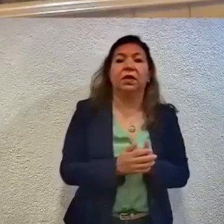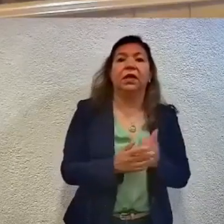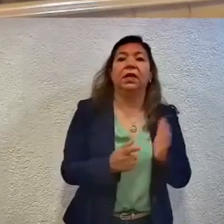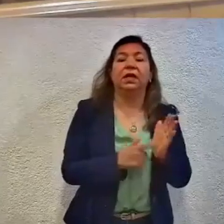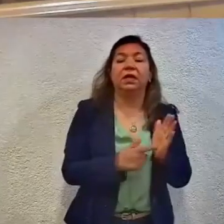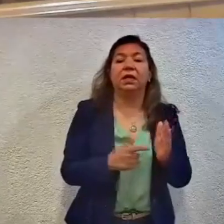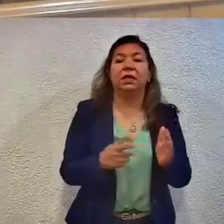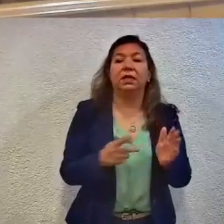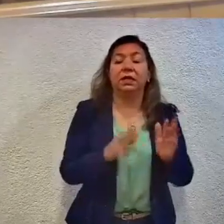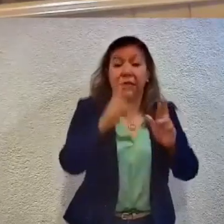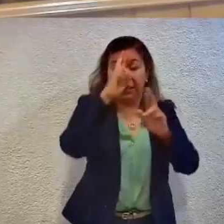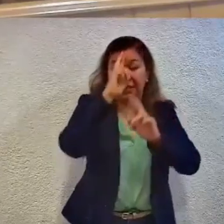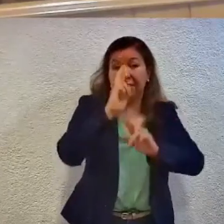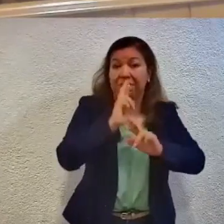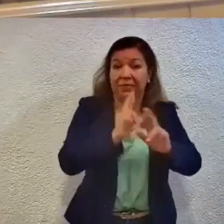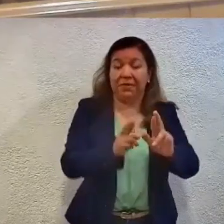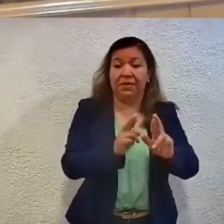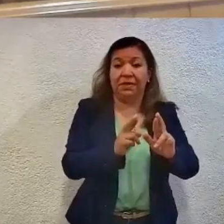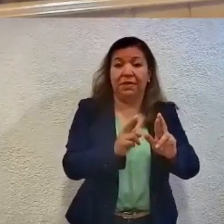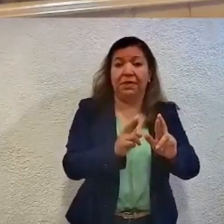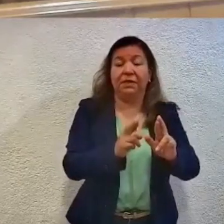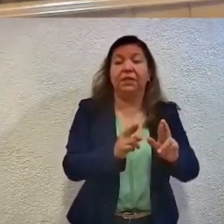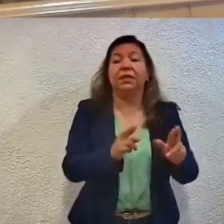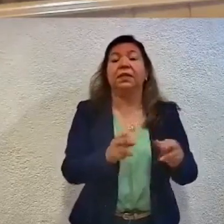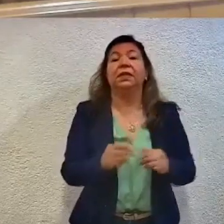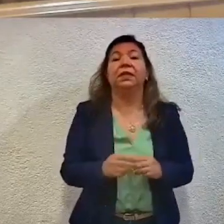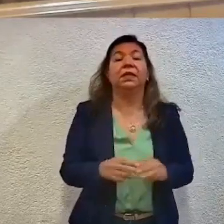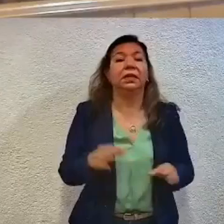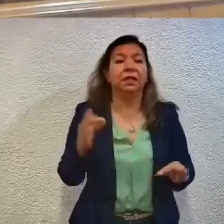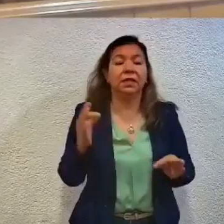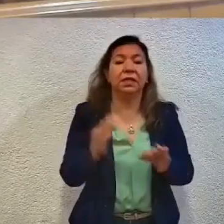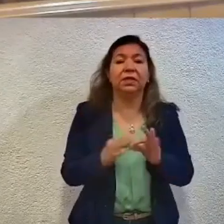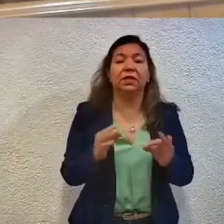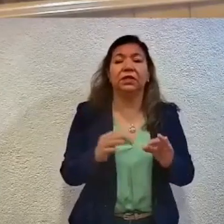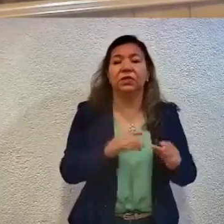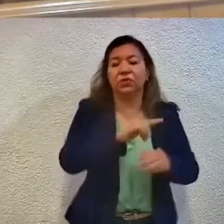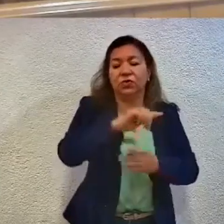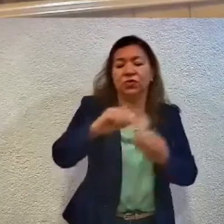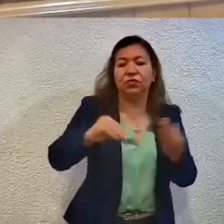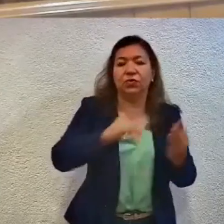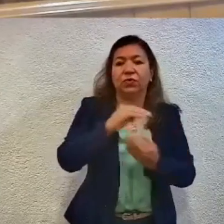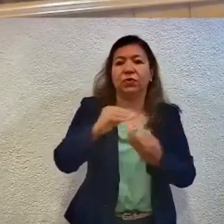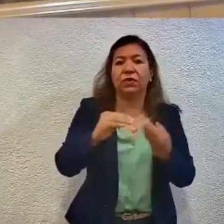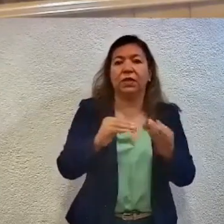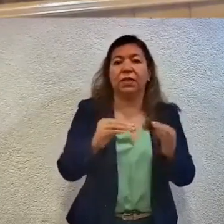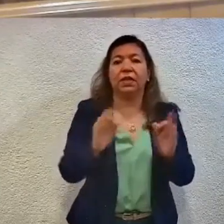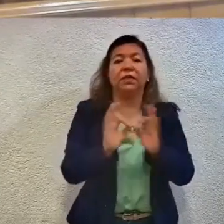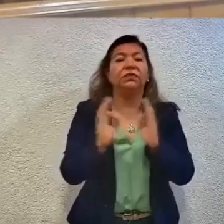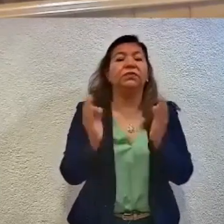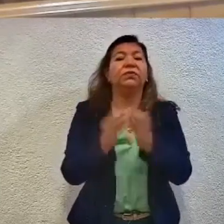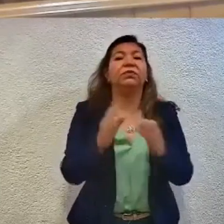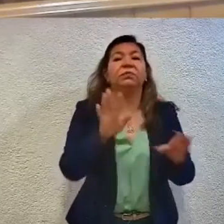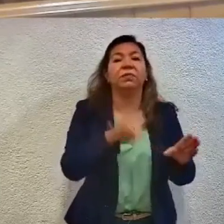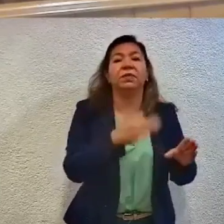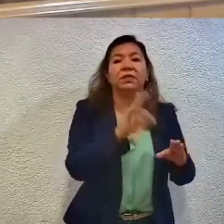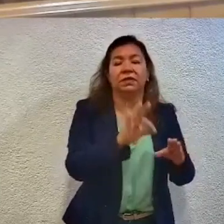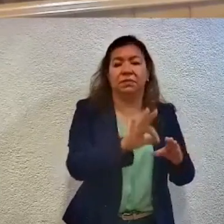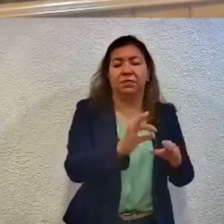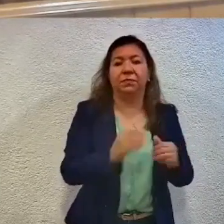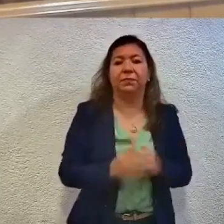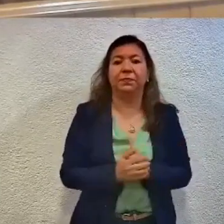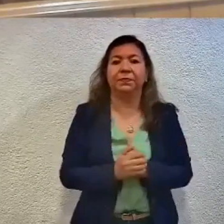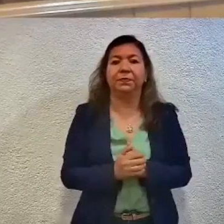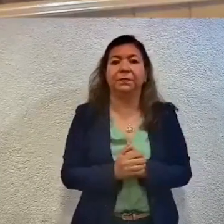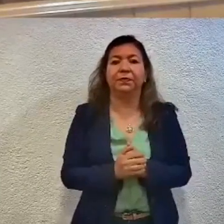obligada a privilegiar la decisión ciudadana y garantizar el principio de certeza que debe regir en todo proceso electoral.